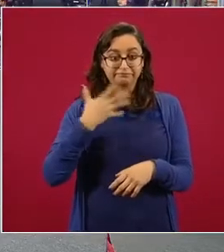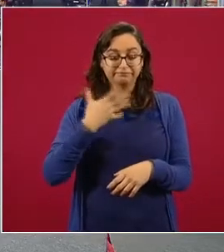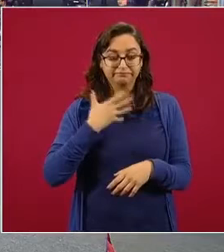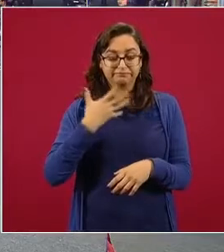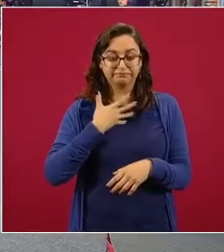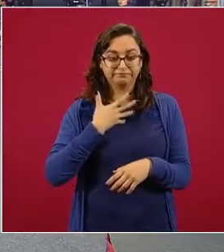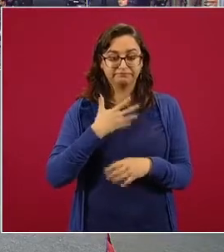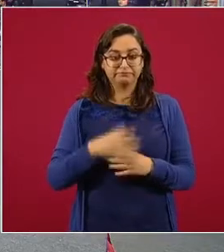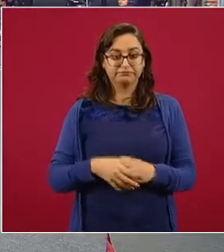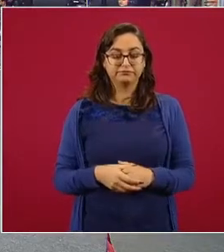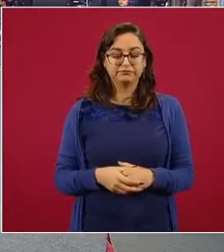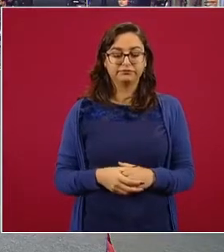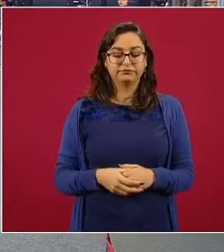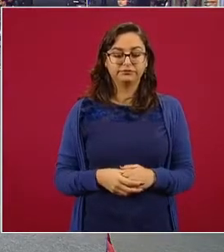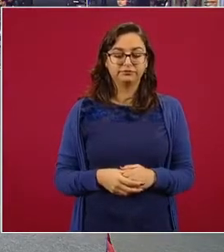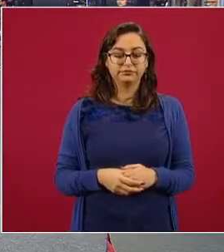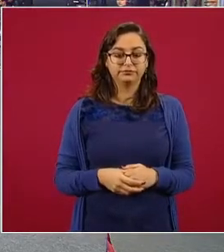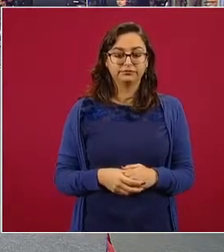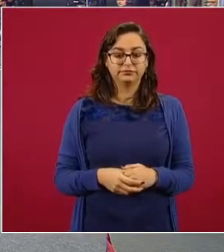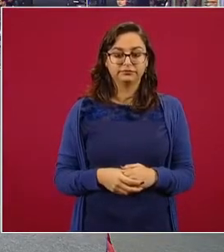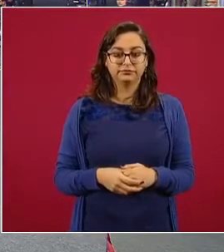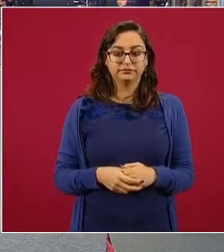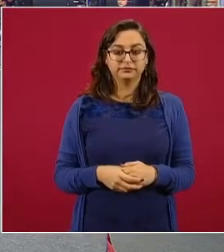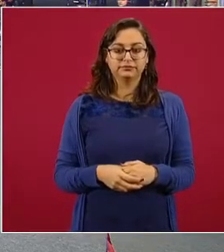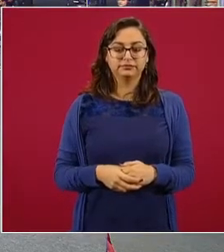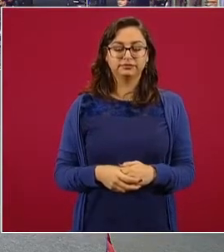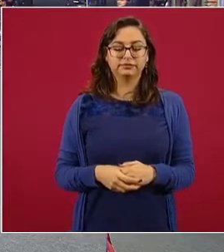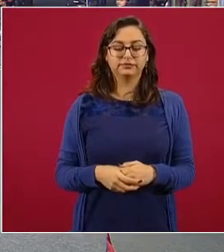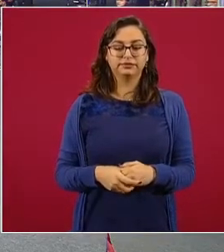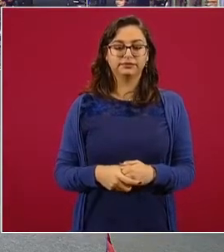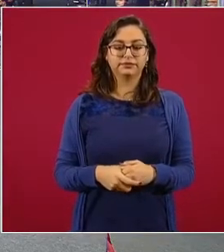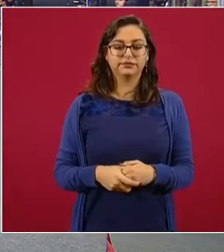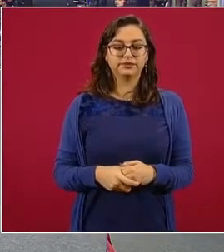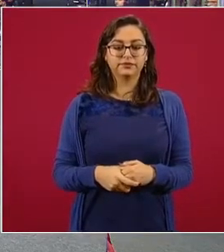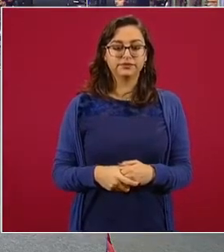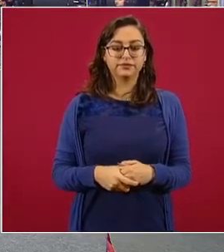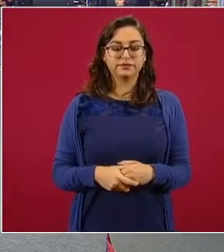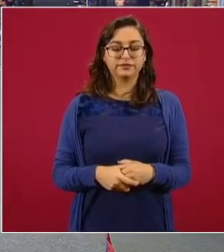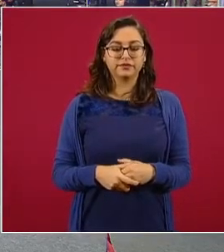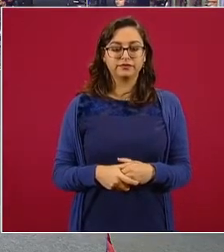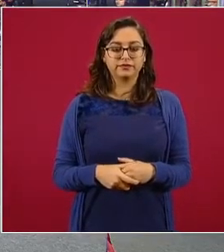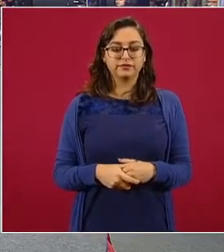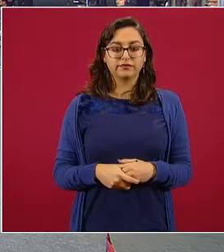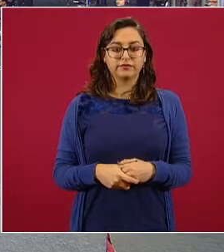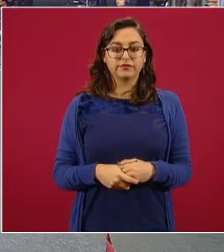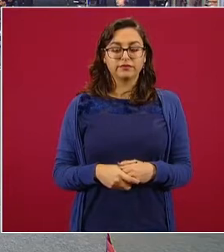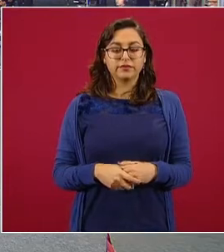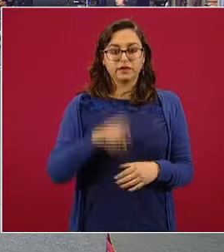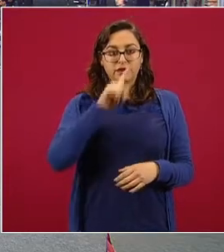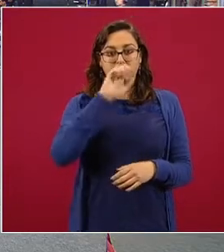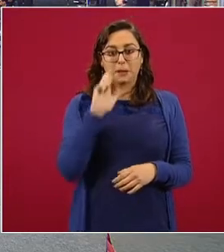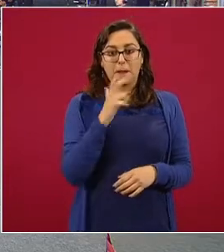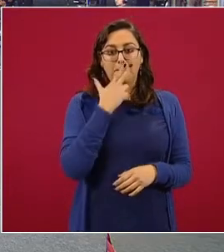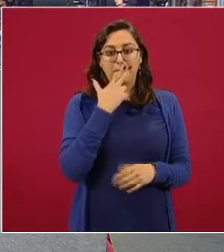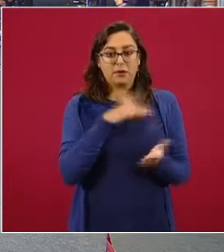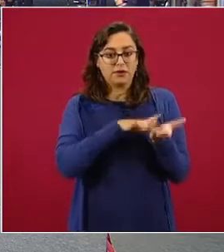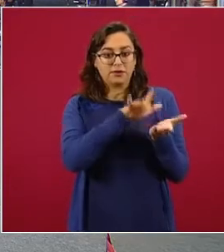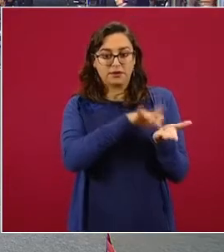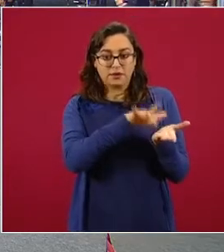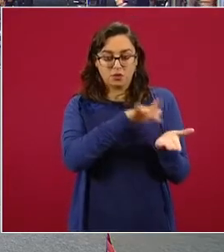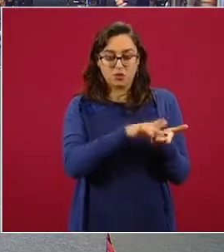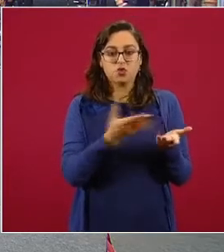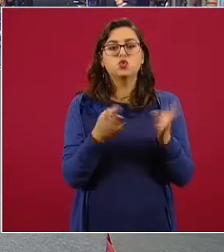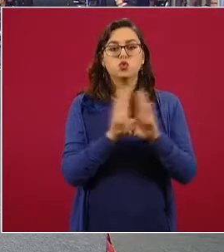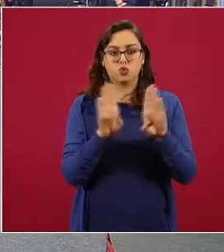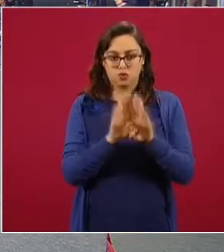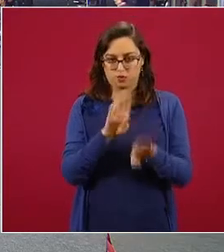que se presentó sobre el apoyo al pueblo de Chihuahua. Tenemos,